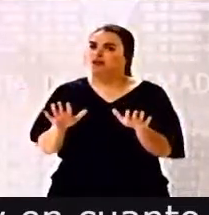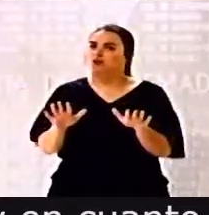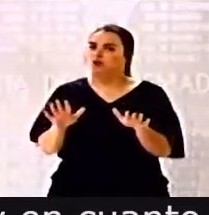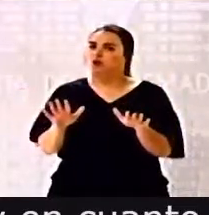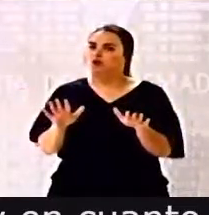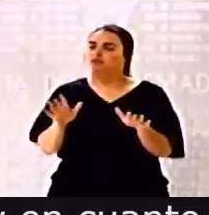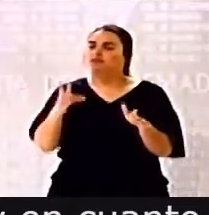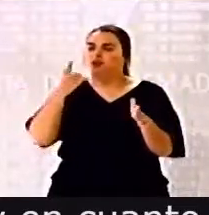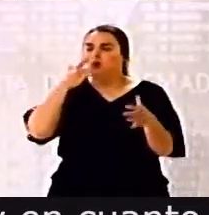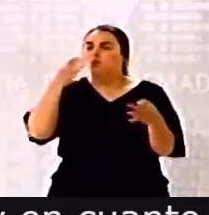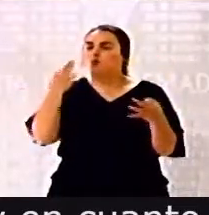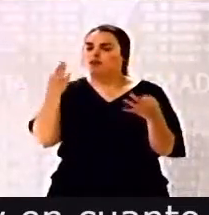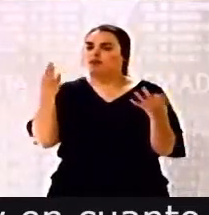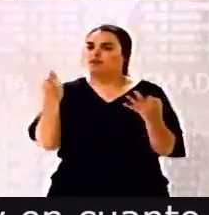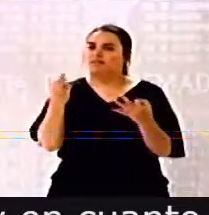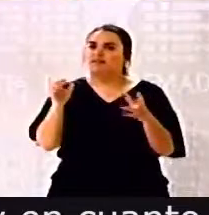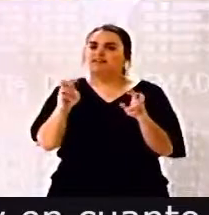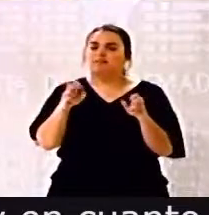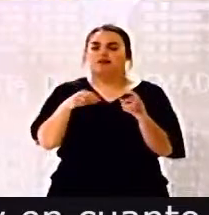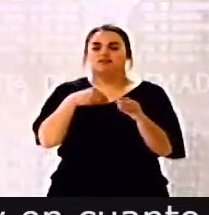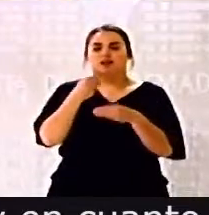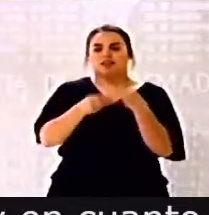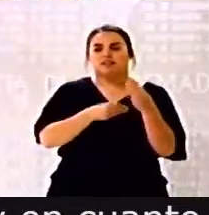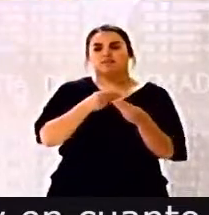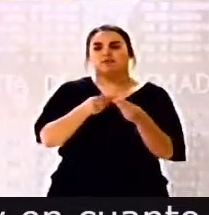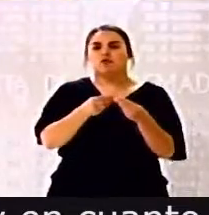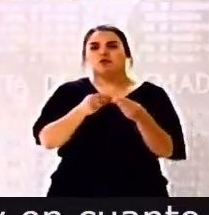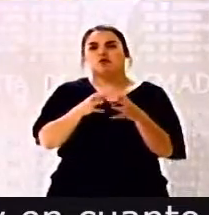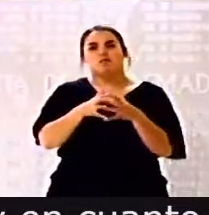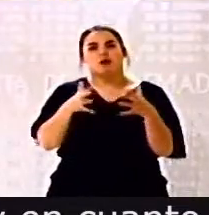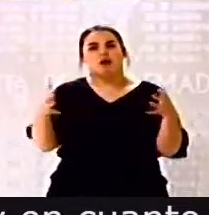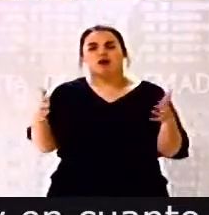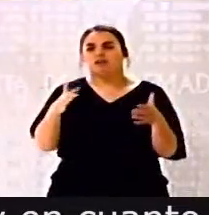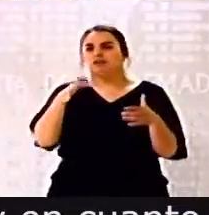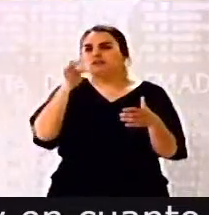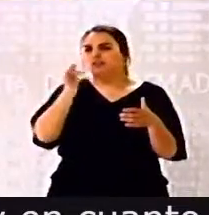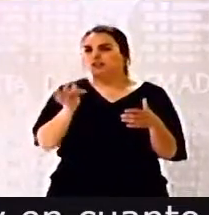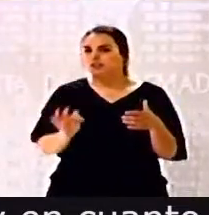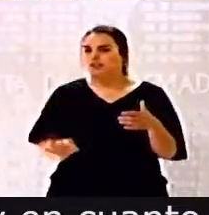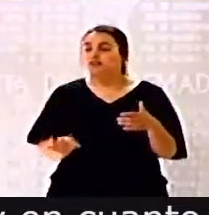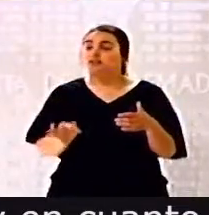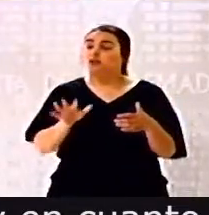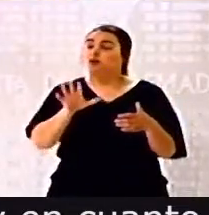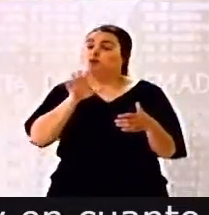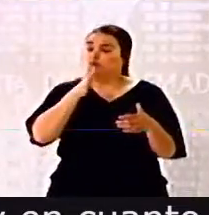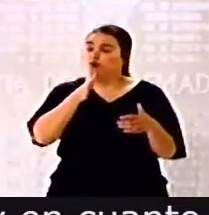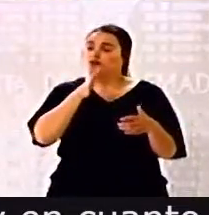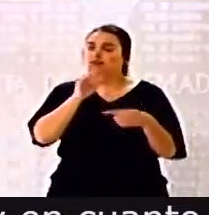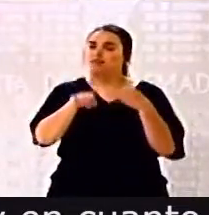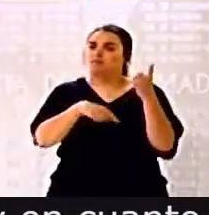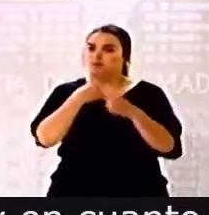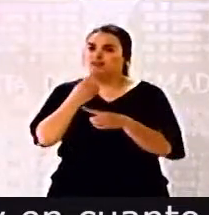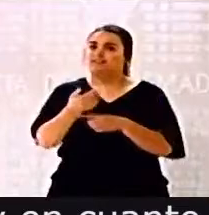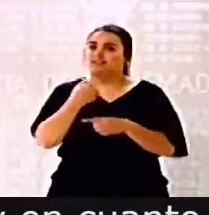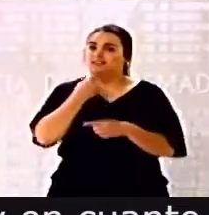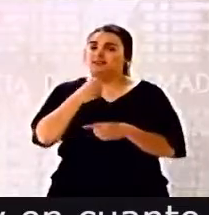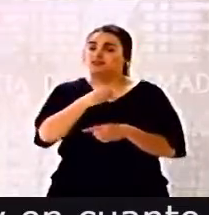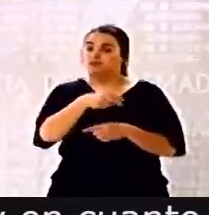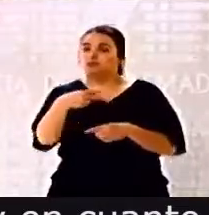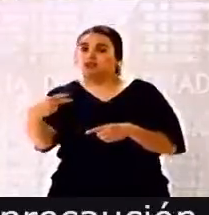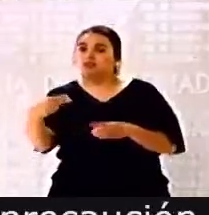tengamos mucha precaución con la realización masiva de los test porque nos pueden dar, ya digo,